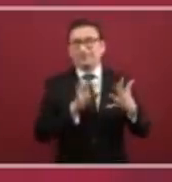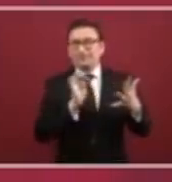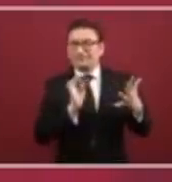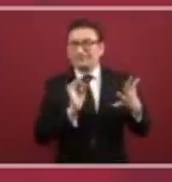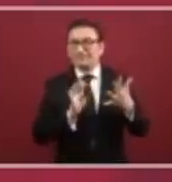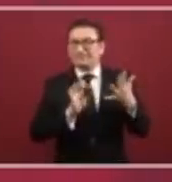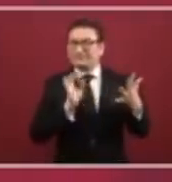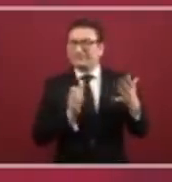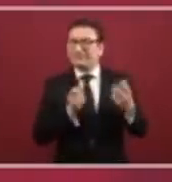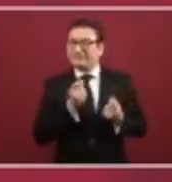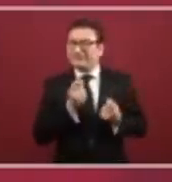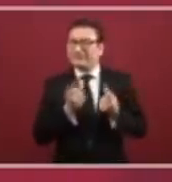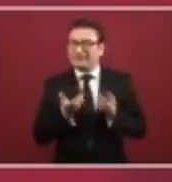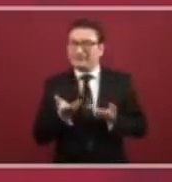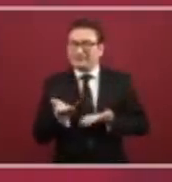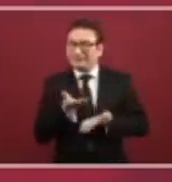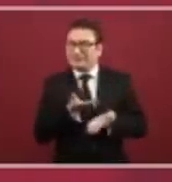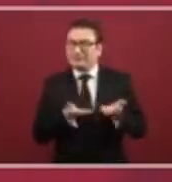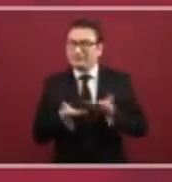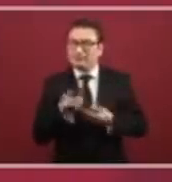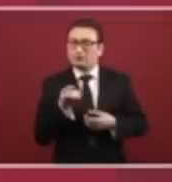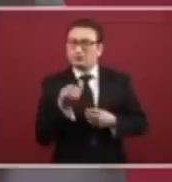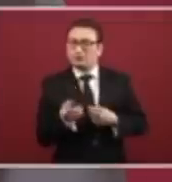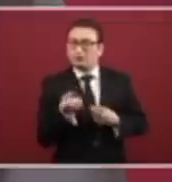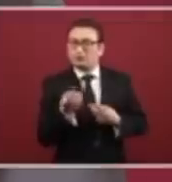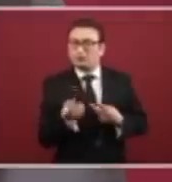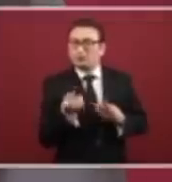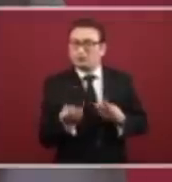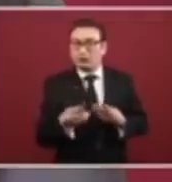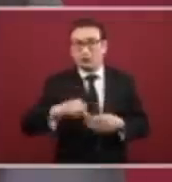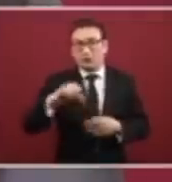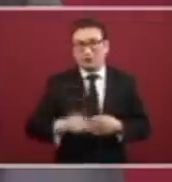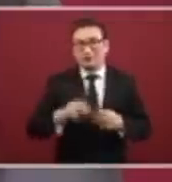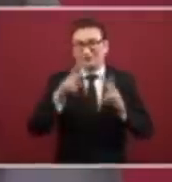porque teníamos dos temas para hoy.